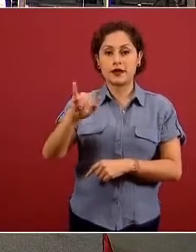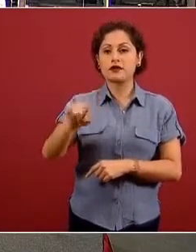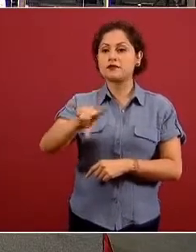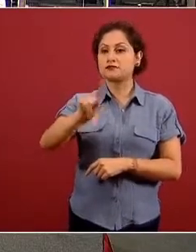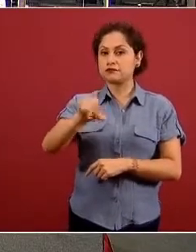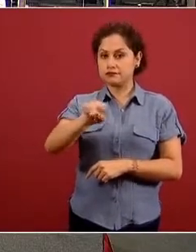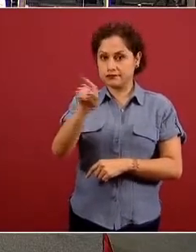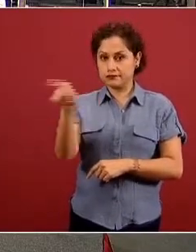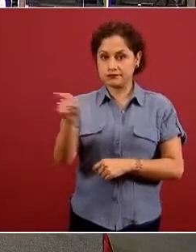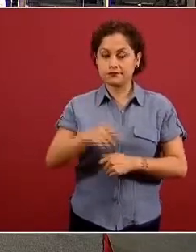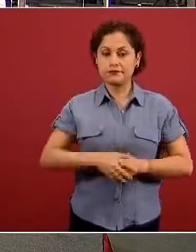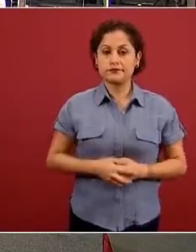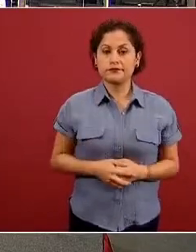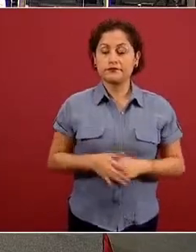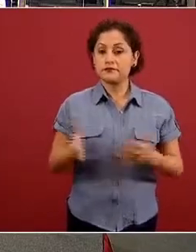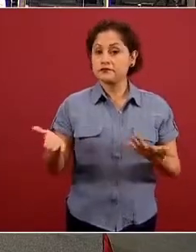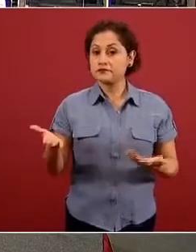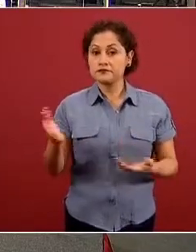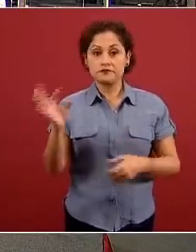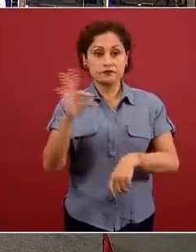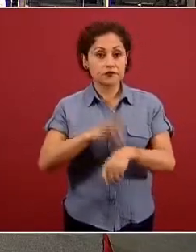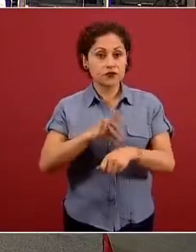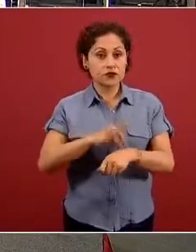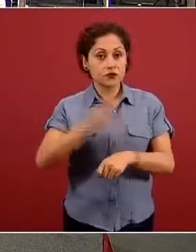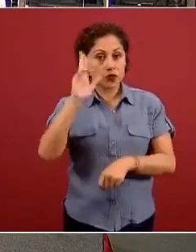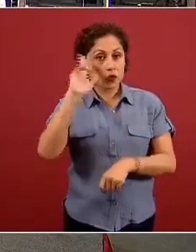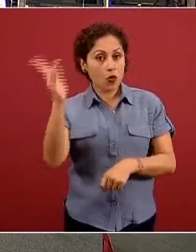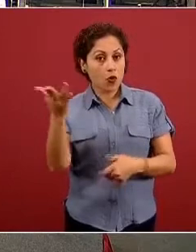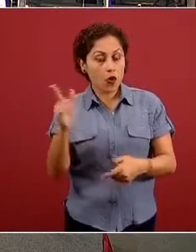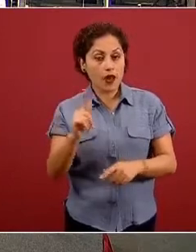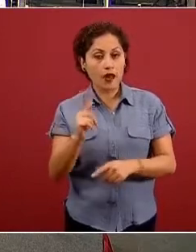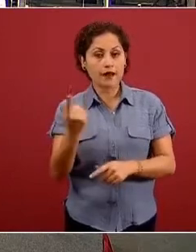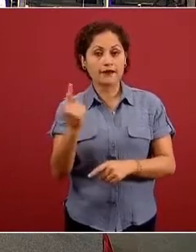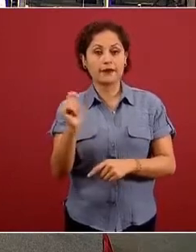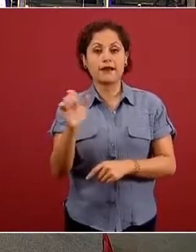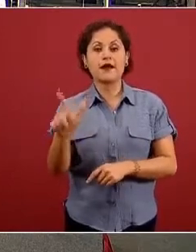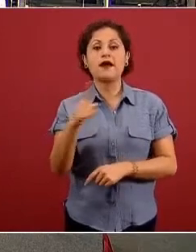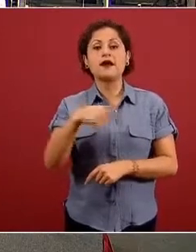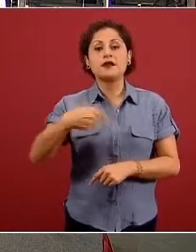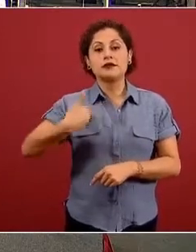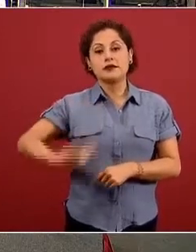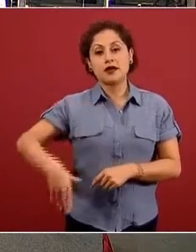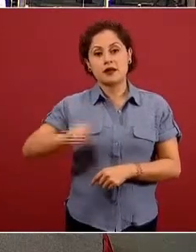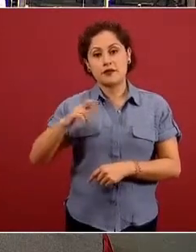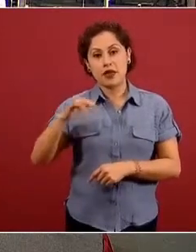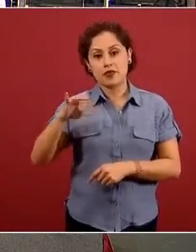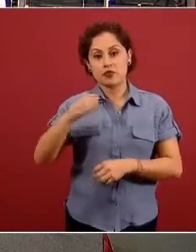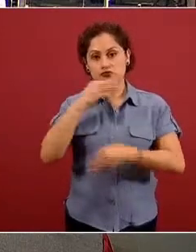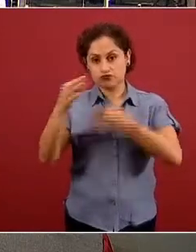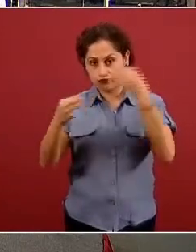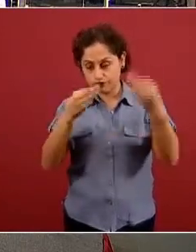Cruz. Doctor, ¿qué tal? También buenas noches, Carlos Guzmán de Aba Noticias. 3 preguntas. La primera,